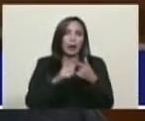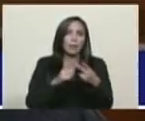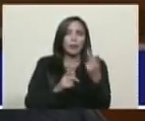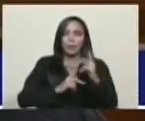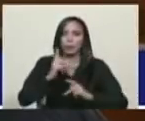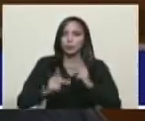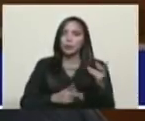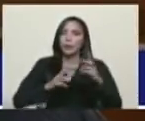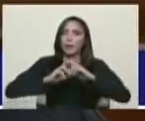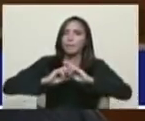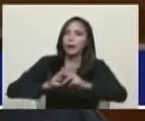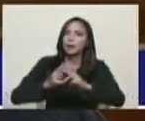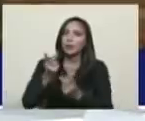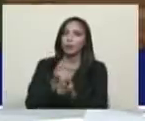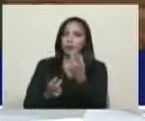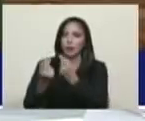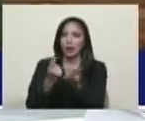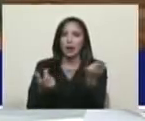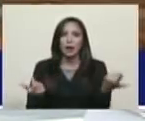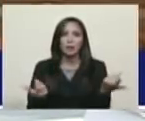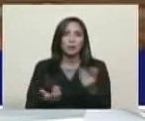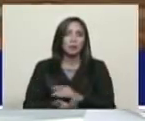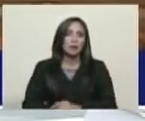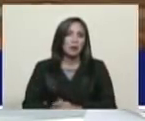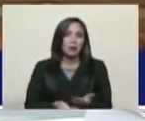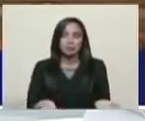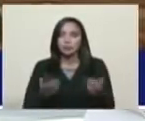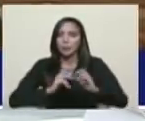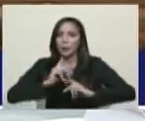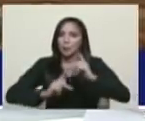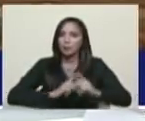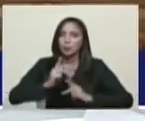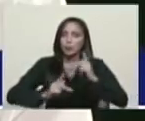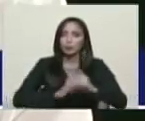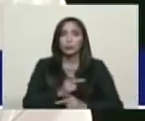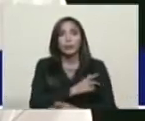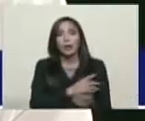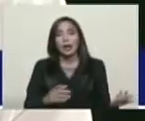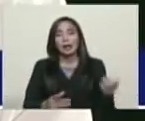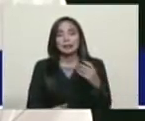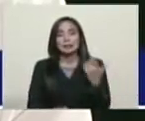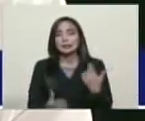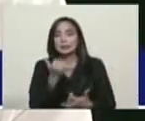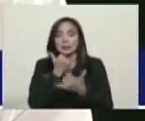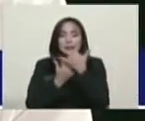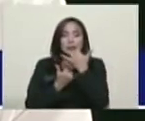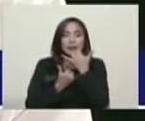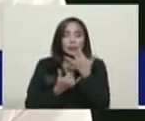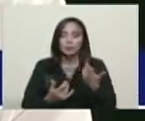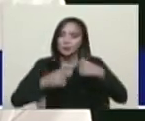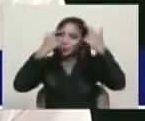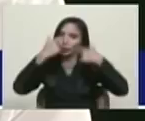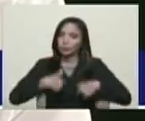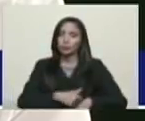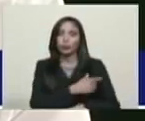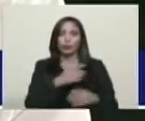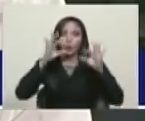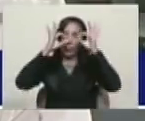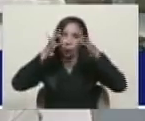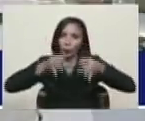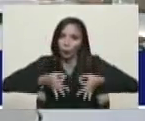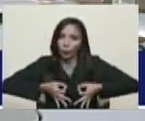tengas acceso a las cosas necesarias para producir. Si fallamos, tenemos que autocríticamente asumir la